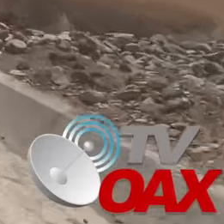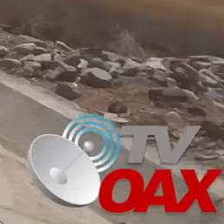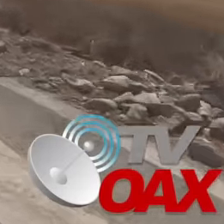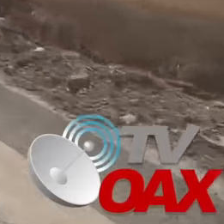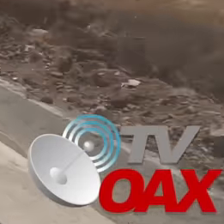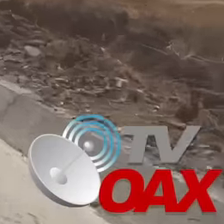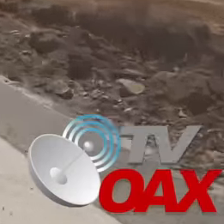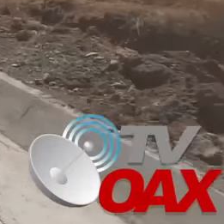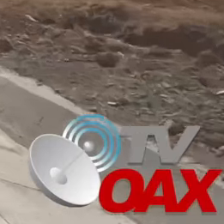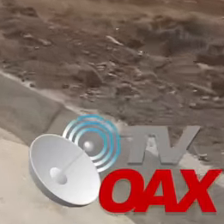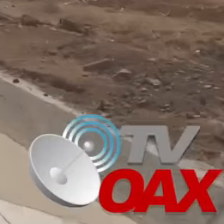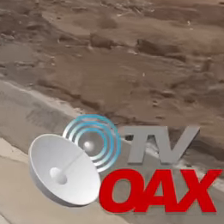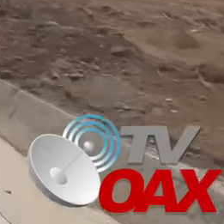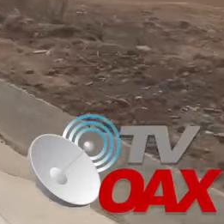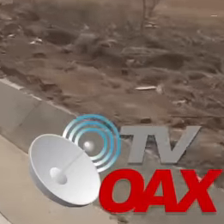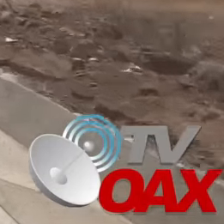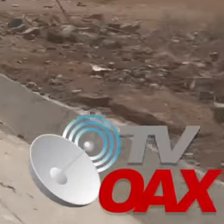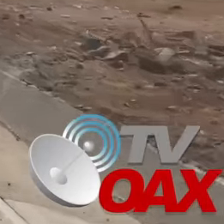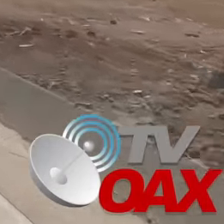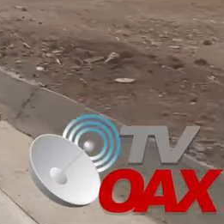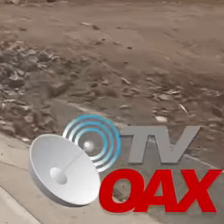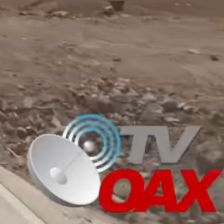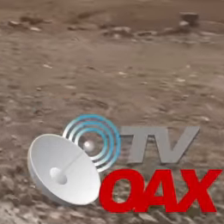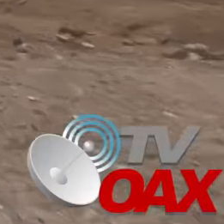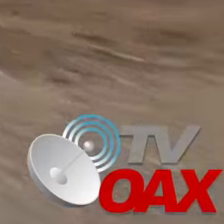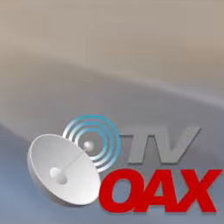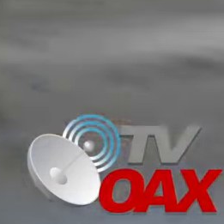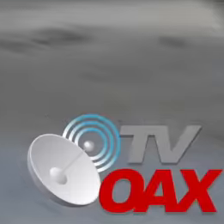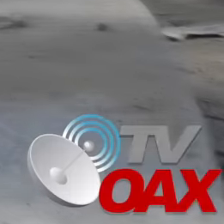varios estados de la República Mexicana.